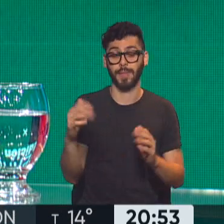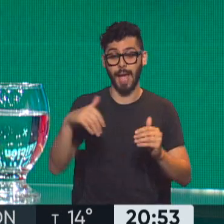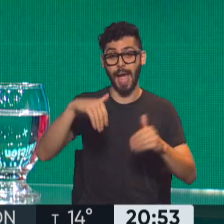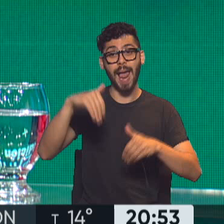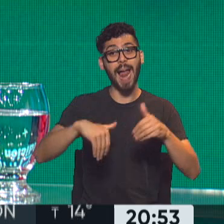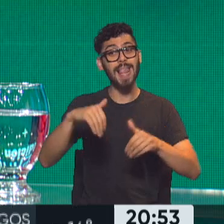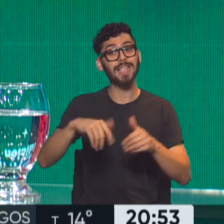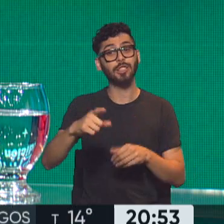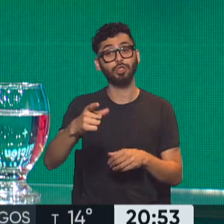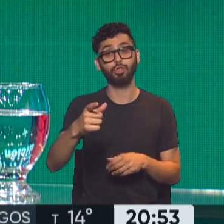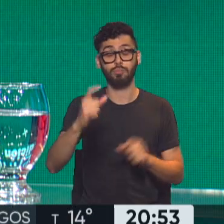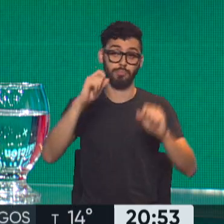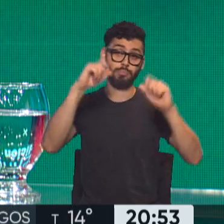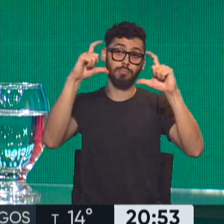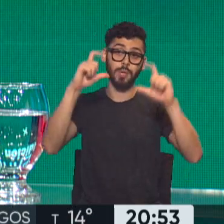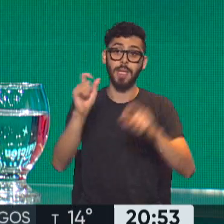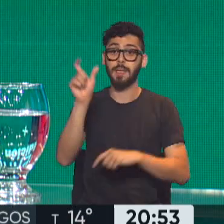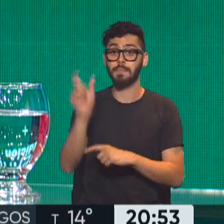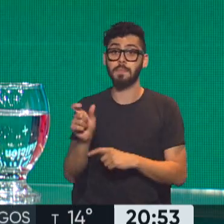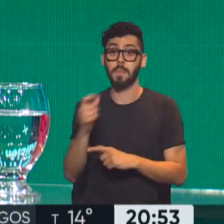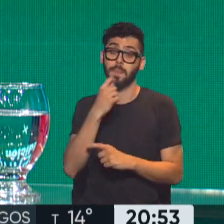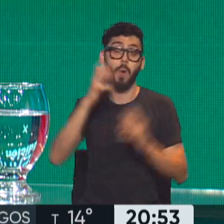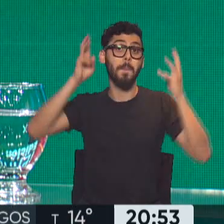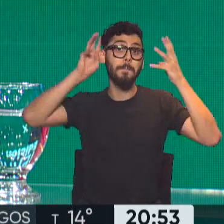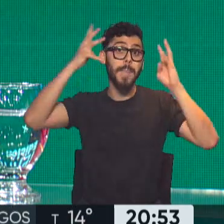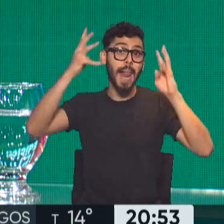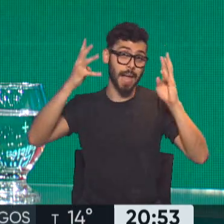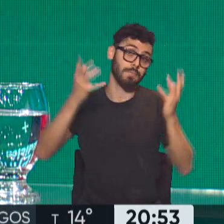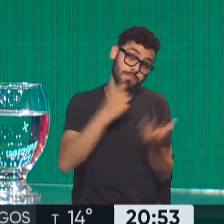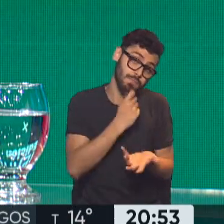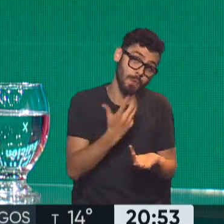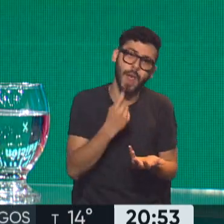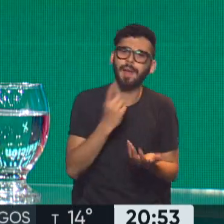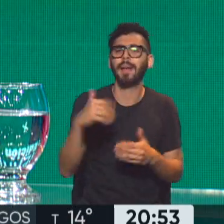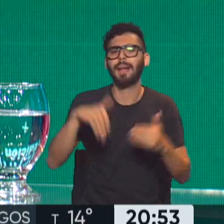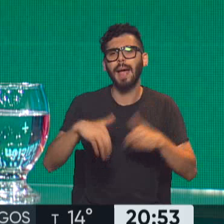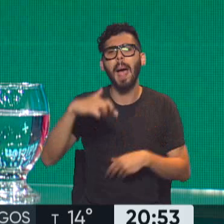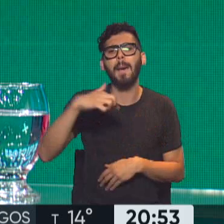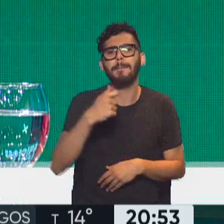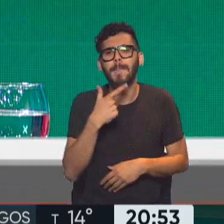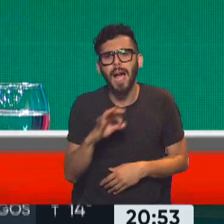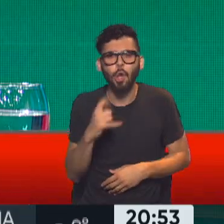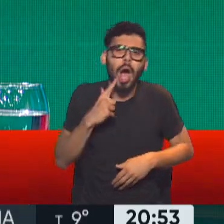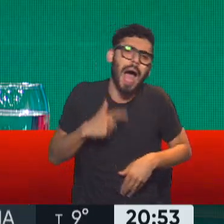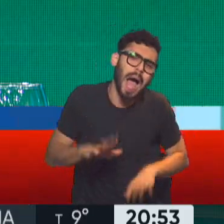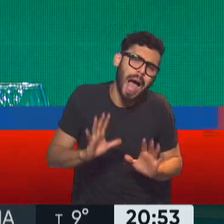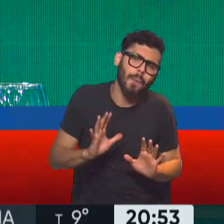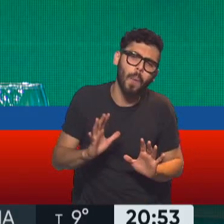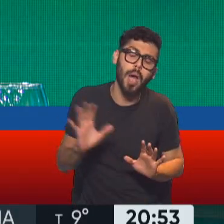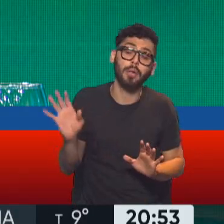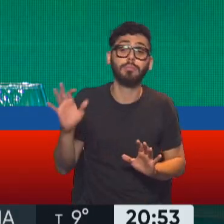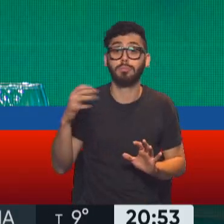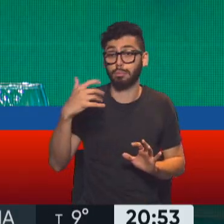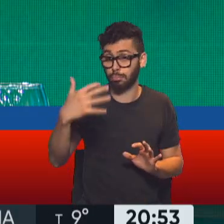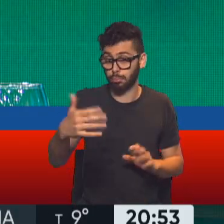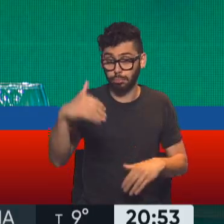con estas figuras, Milei, por ejemplo, que muchos decían, bueno, la PASO es una cosa, vamos a ver qué pasa después en la elección general, y en la elección